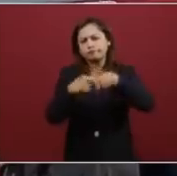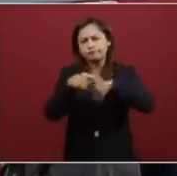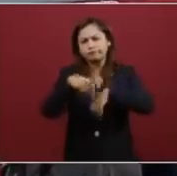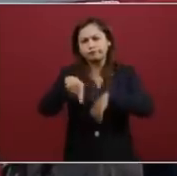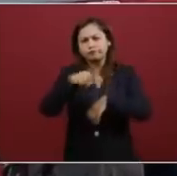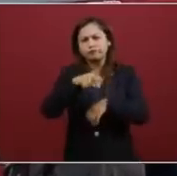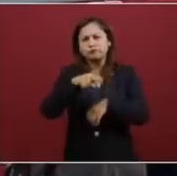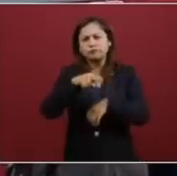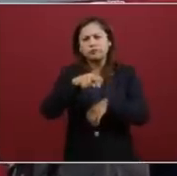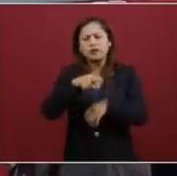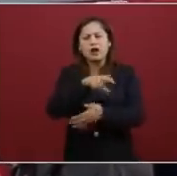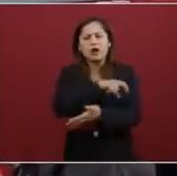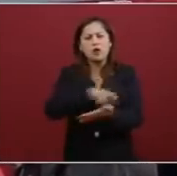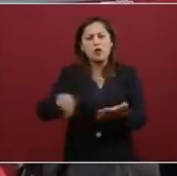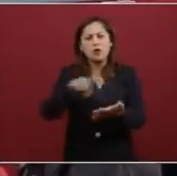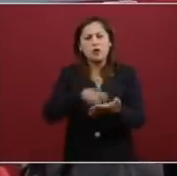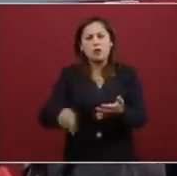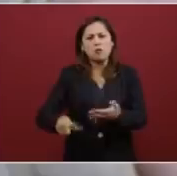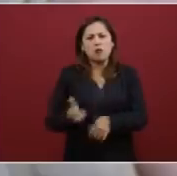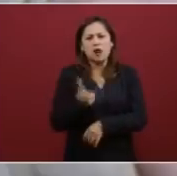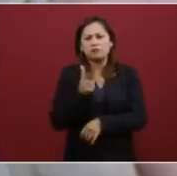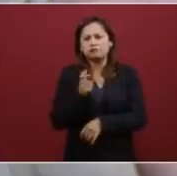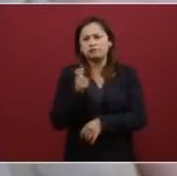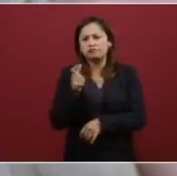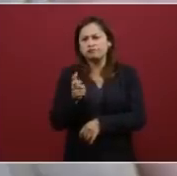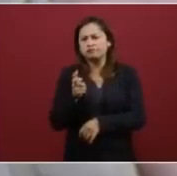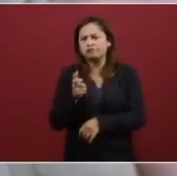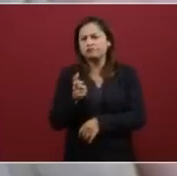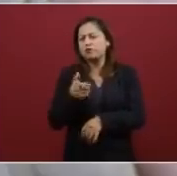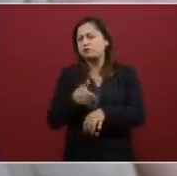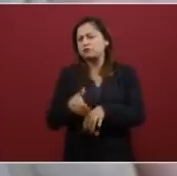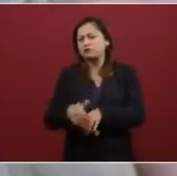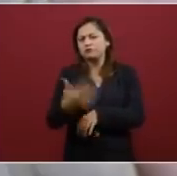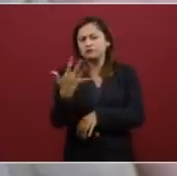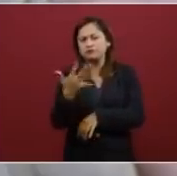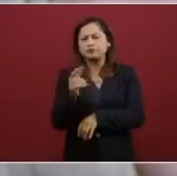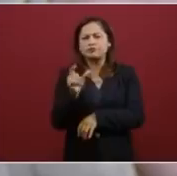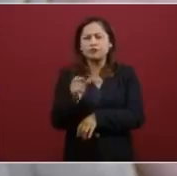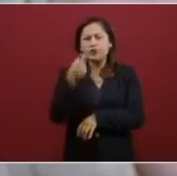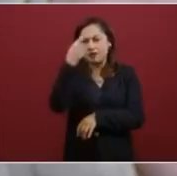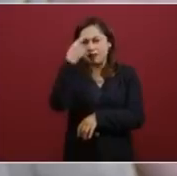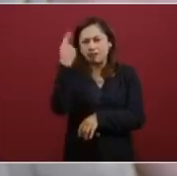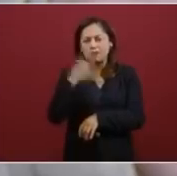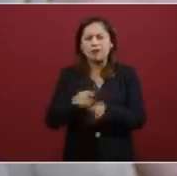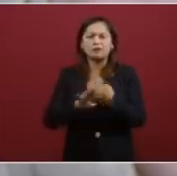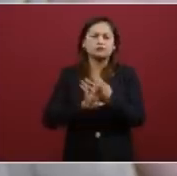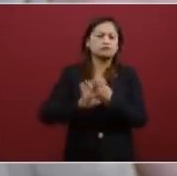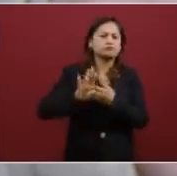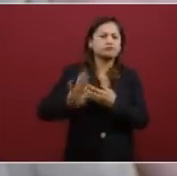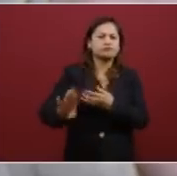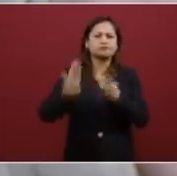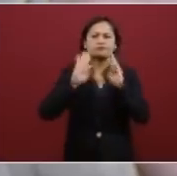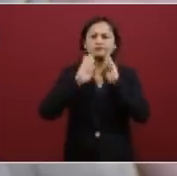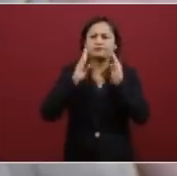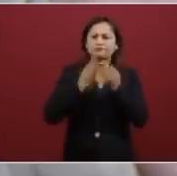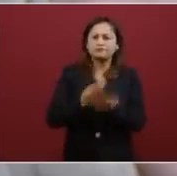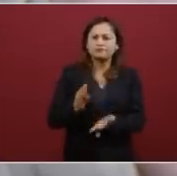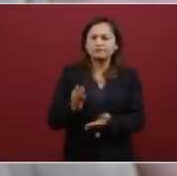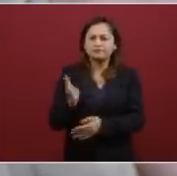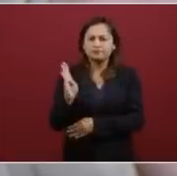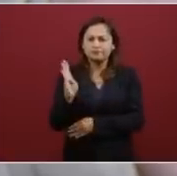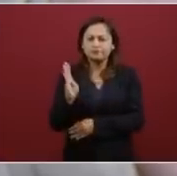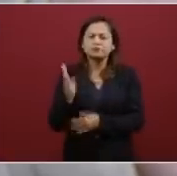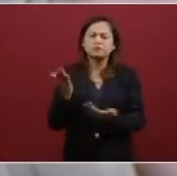de calibre 50 precisamente para combatir el narcotráfico, si esto es cierto y pues si en